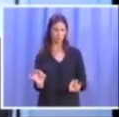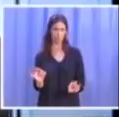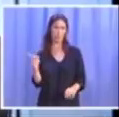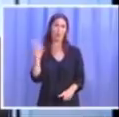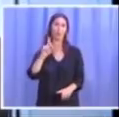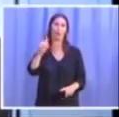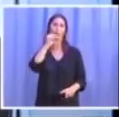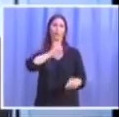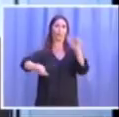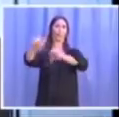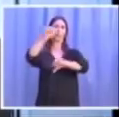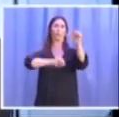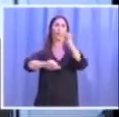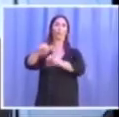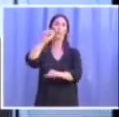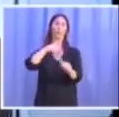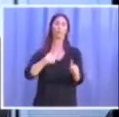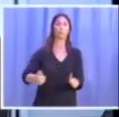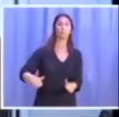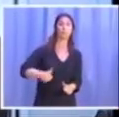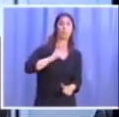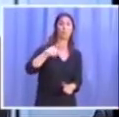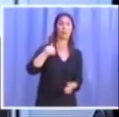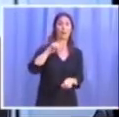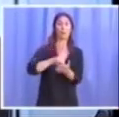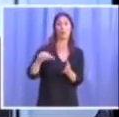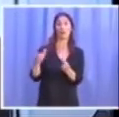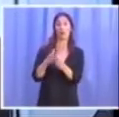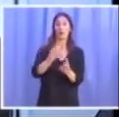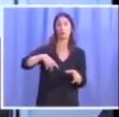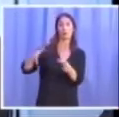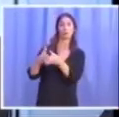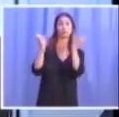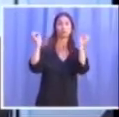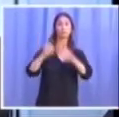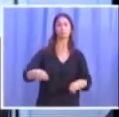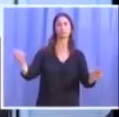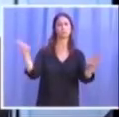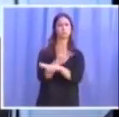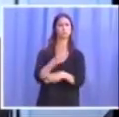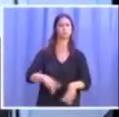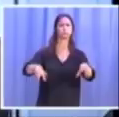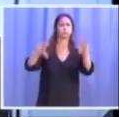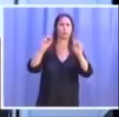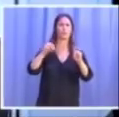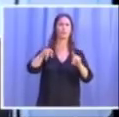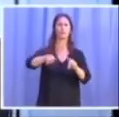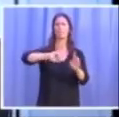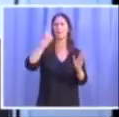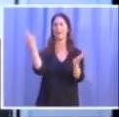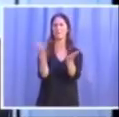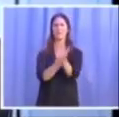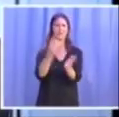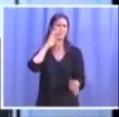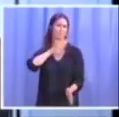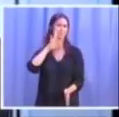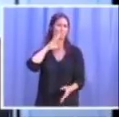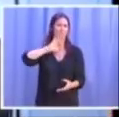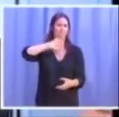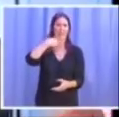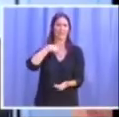el botellódromo que nosotros, afortunadamente para esta ciudad y de forma colectiva, hemos erradicado, que era una de las manchas más penosas que tenía esta